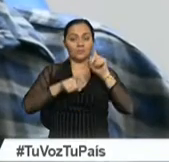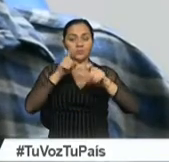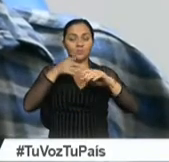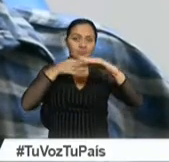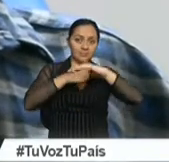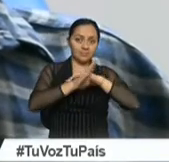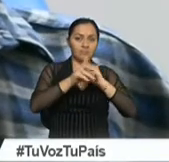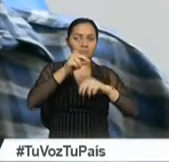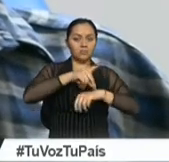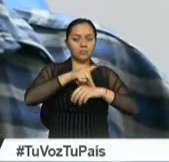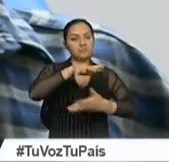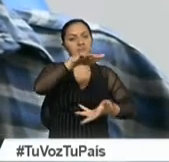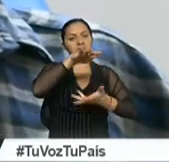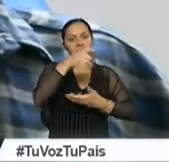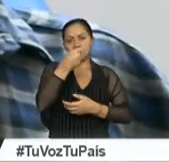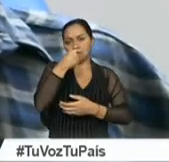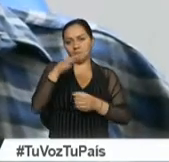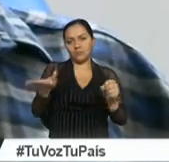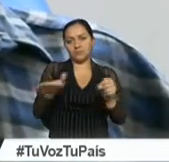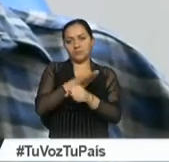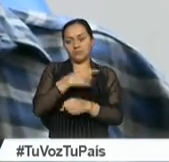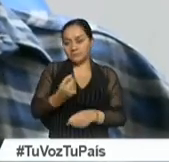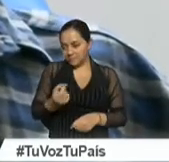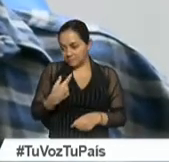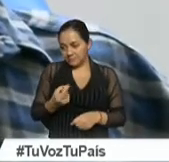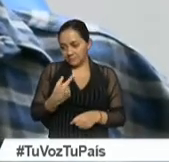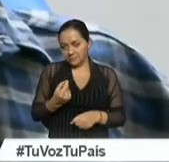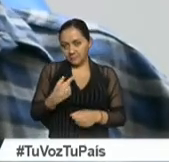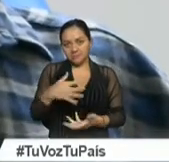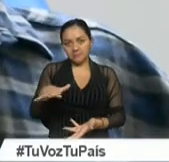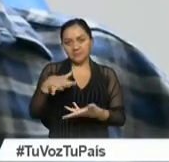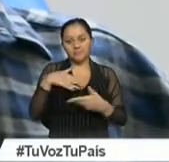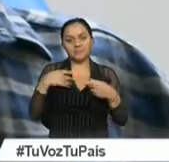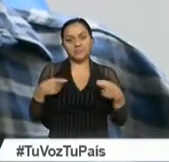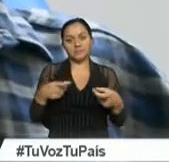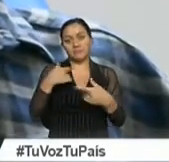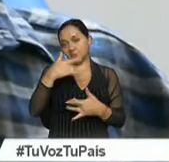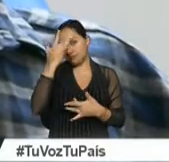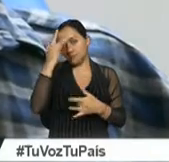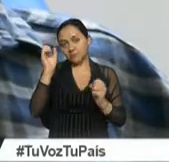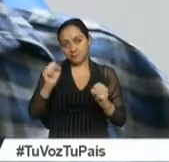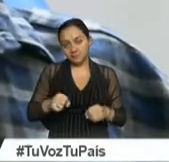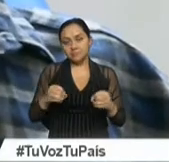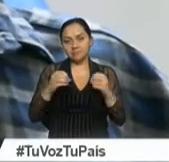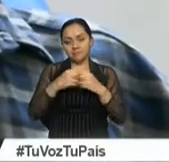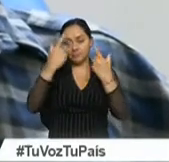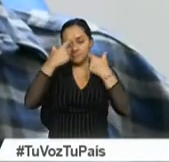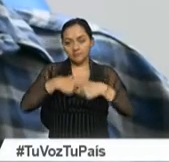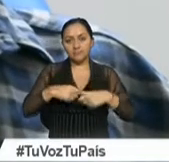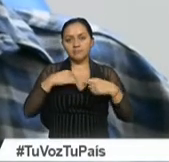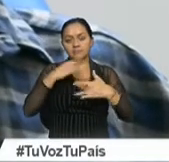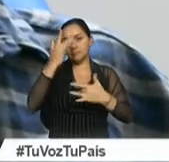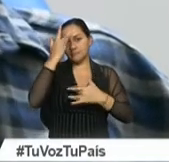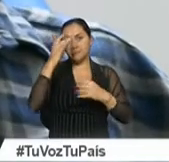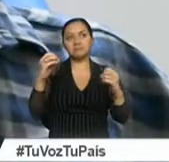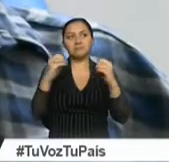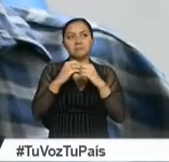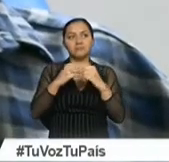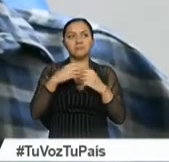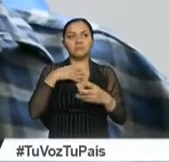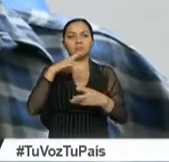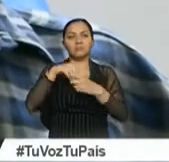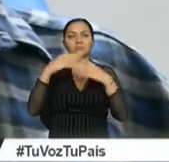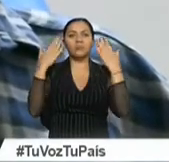me dieron los medicamentos necesarios, lo que yo necesito para mi cáncer, para la metástasis. Para mí, digamos, el Hospital Guayaquil